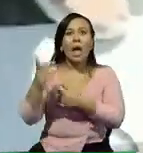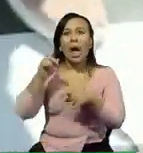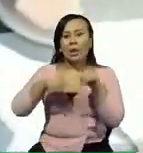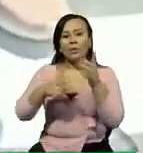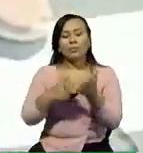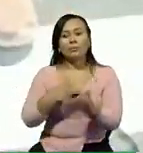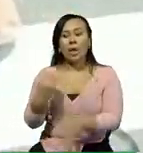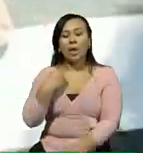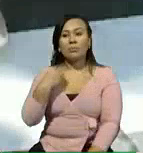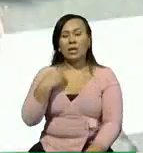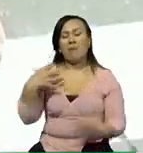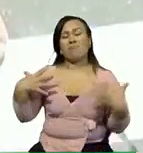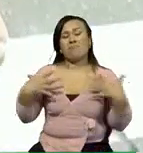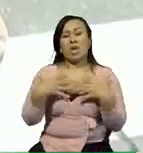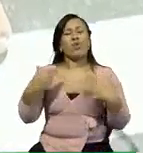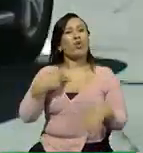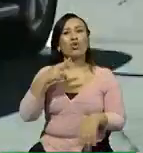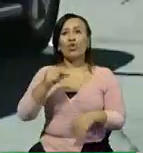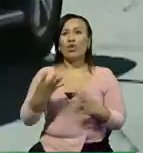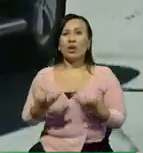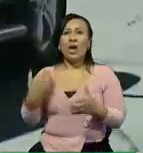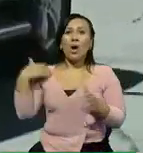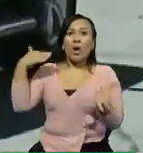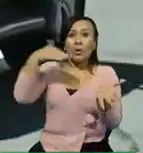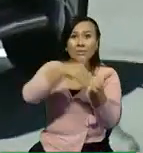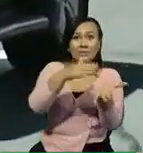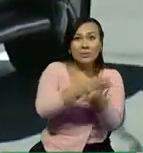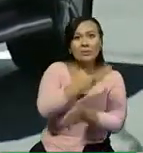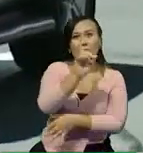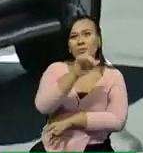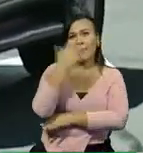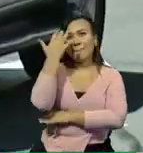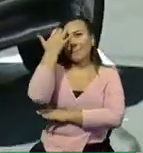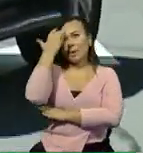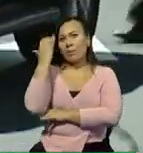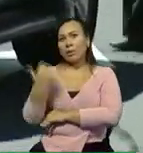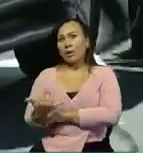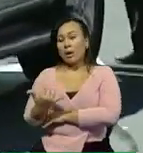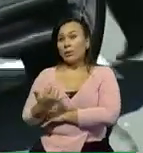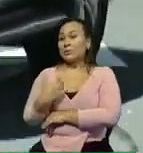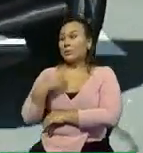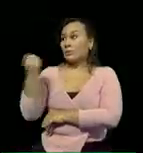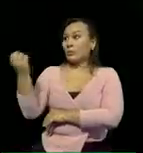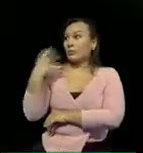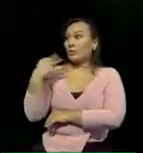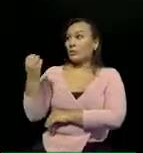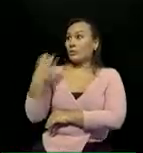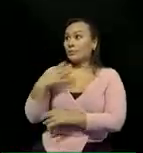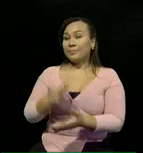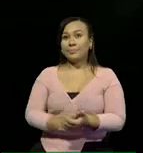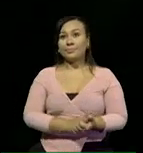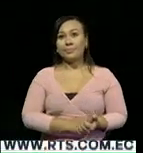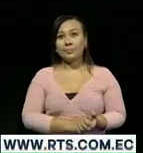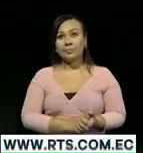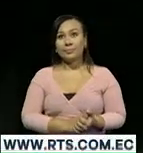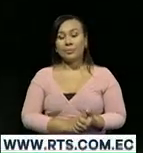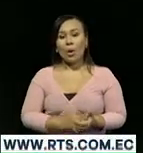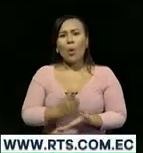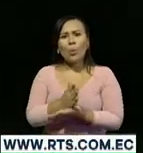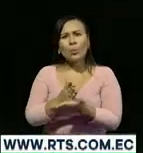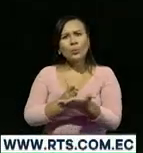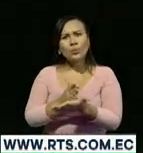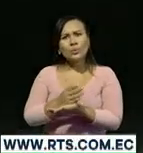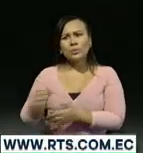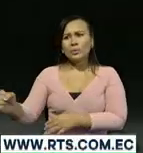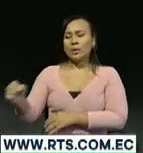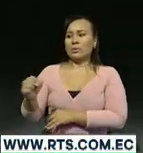ha manifestado que tiene miedo de ir a clases. Ese miedo ahora se agravó cuando presuntamente le indicaron un cuchillo. En